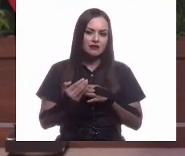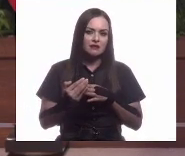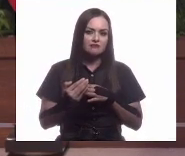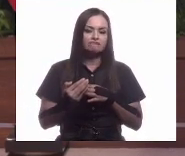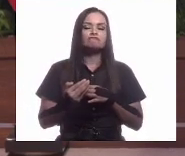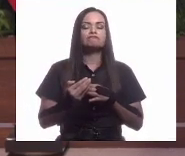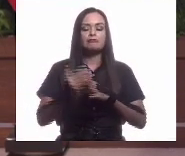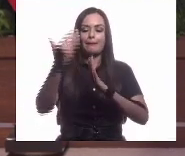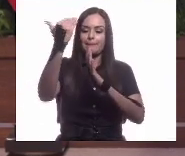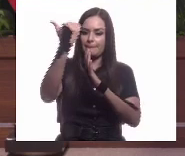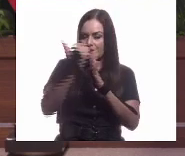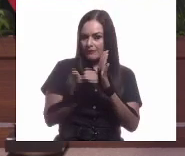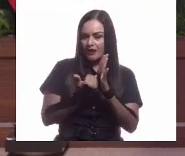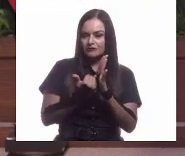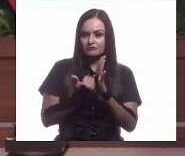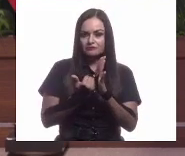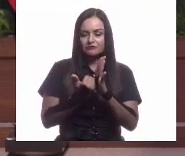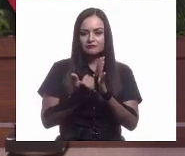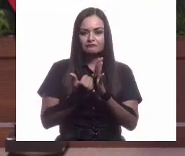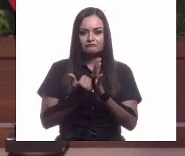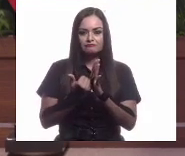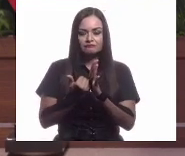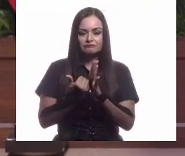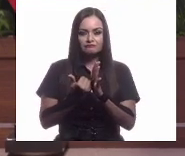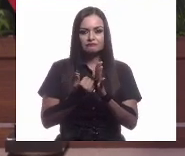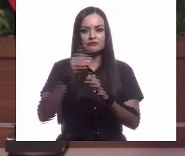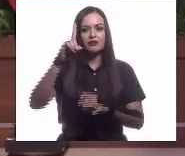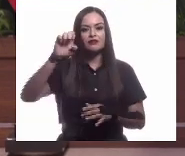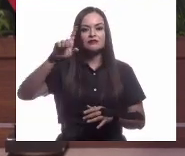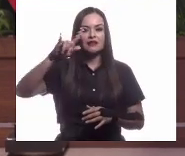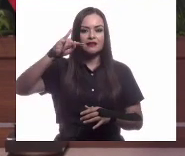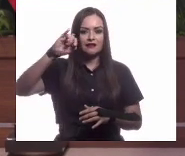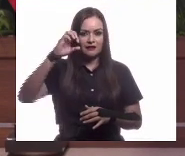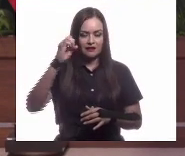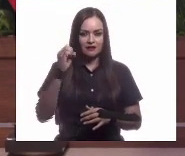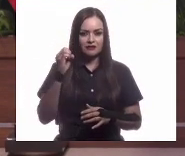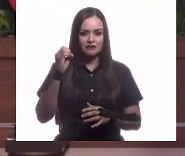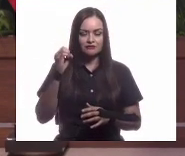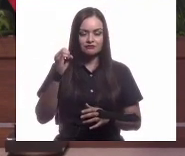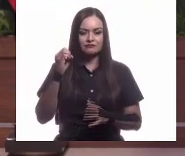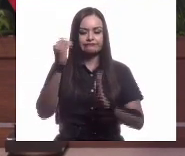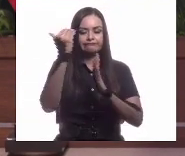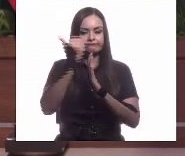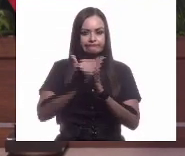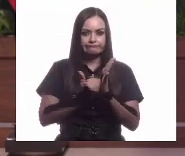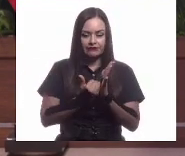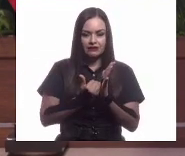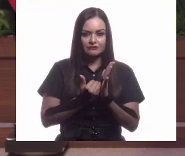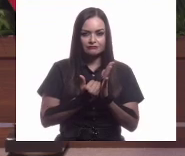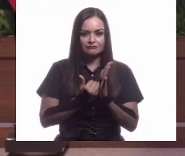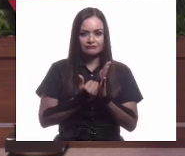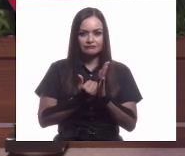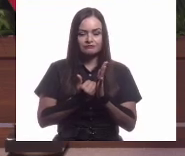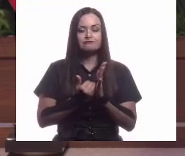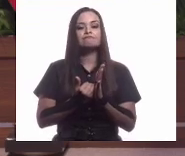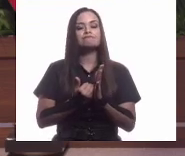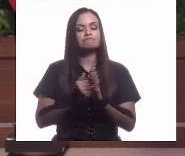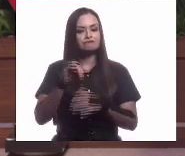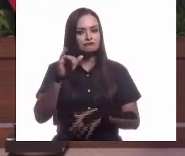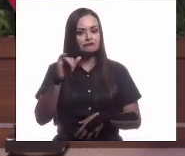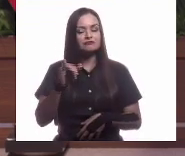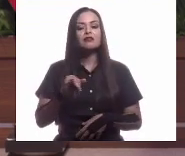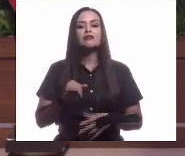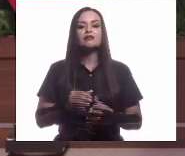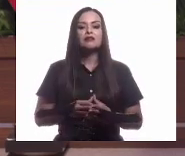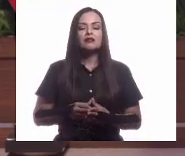delictiva. Pero no solo disminuimos los delitos, también mejoramos en cantidad y calidad del trabajo ministerial y la